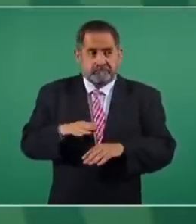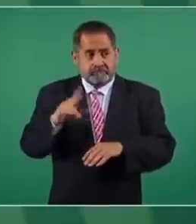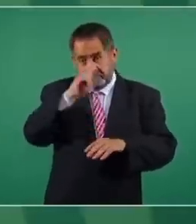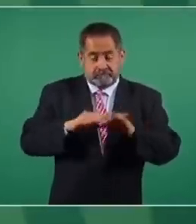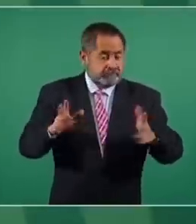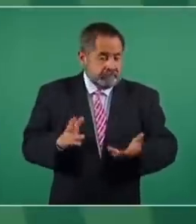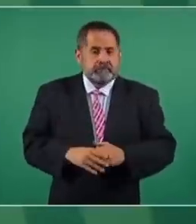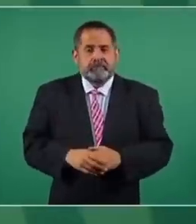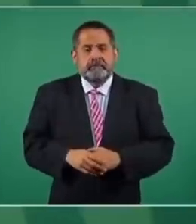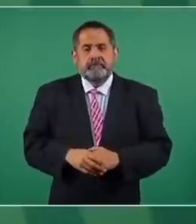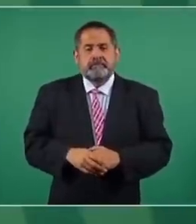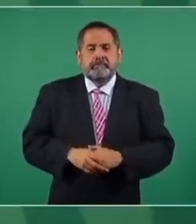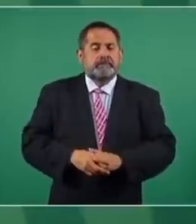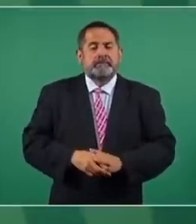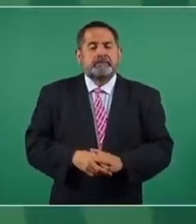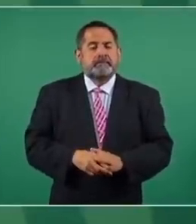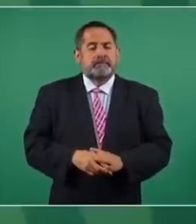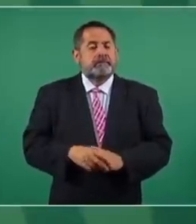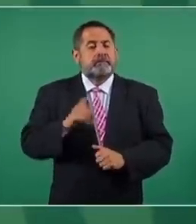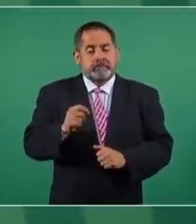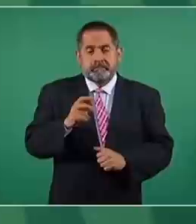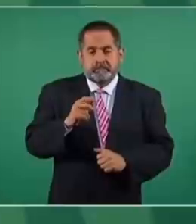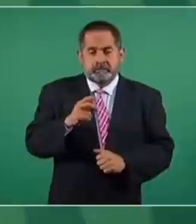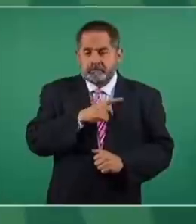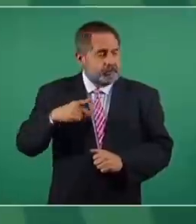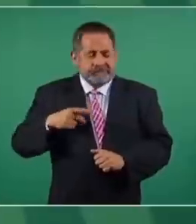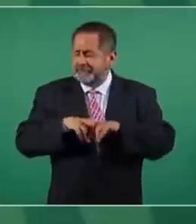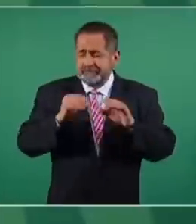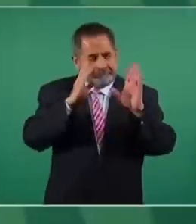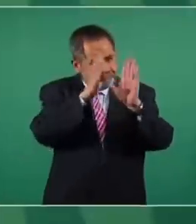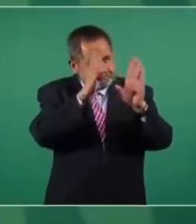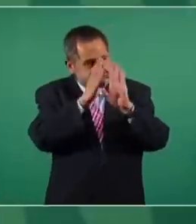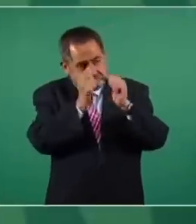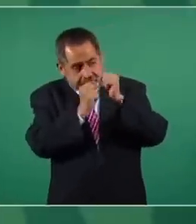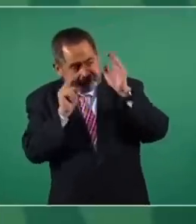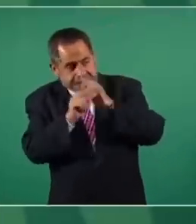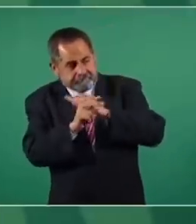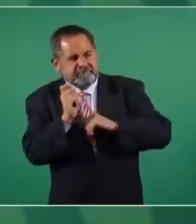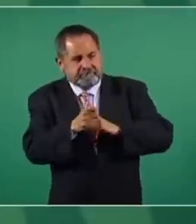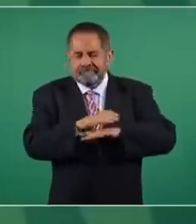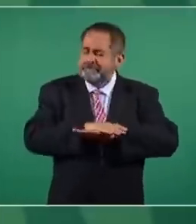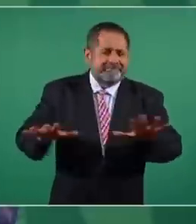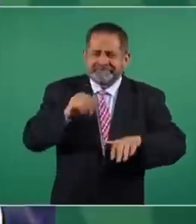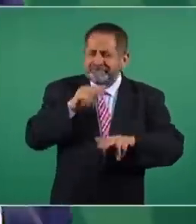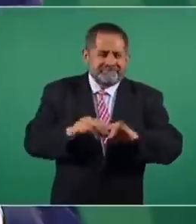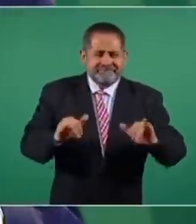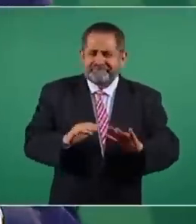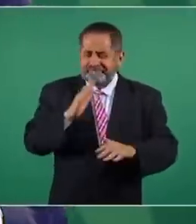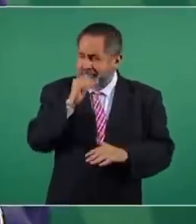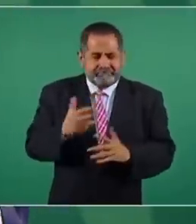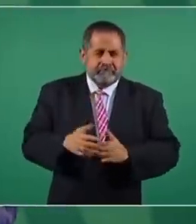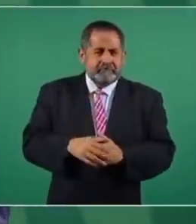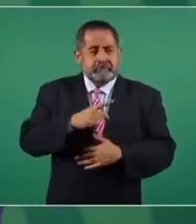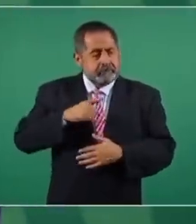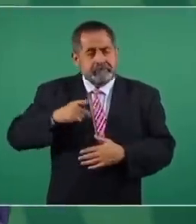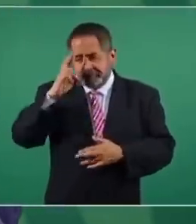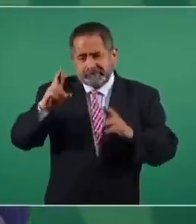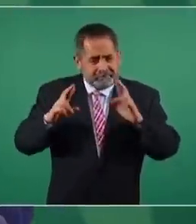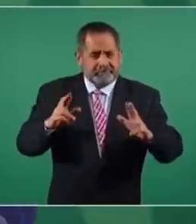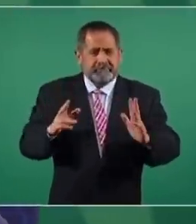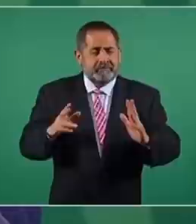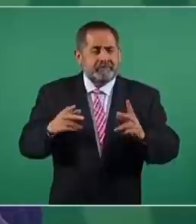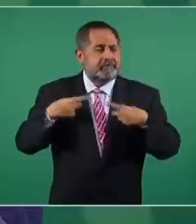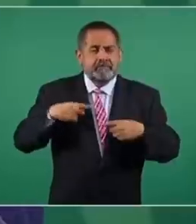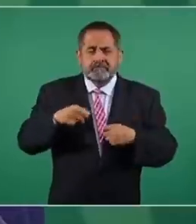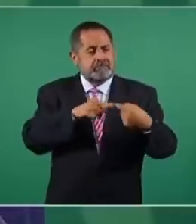alcance, porque nadie debe ser espiado. Se debe de respetar